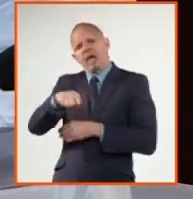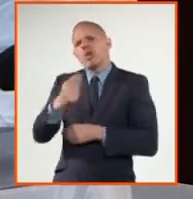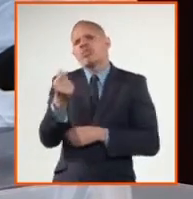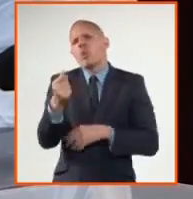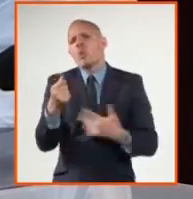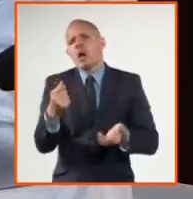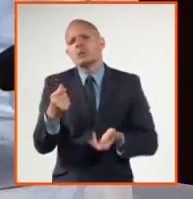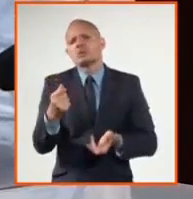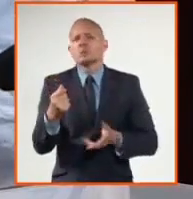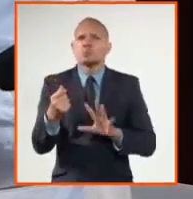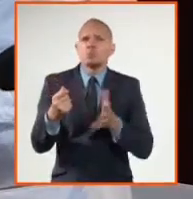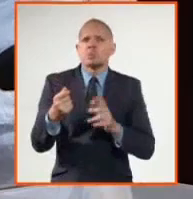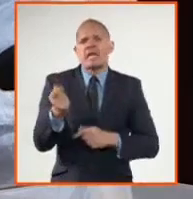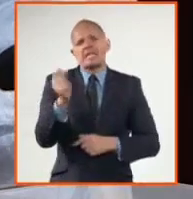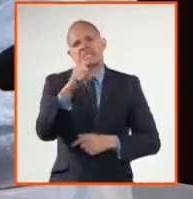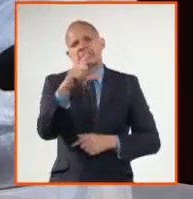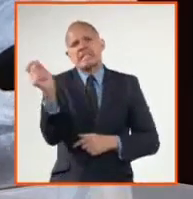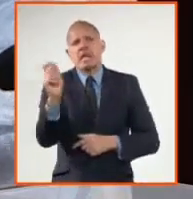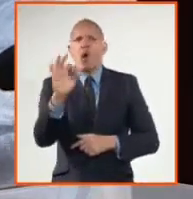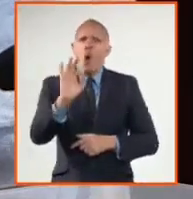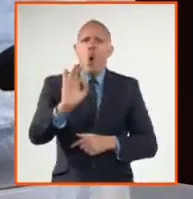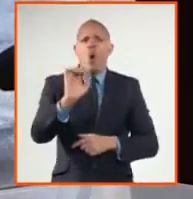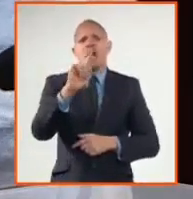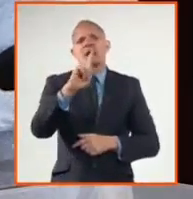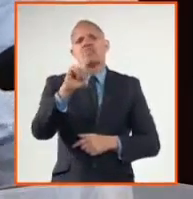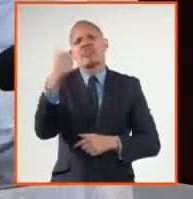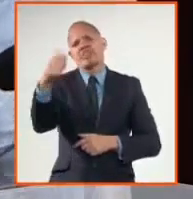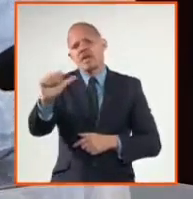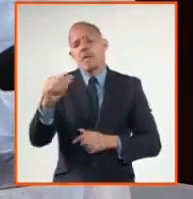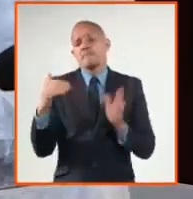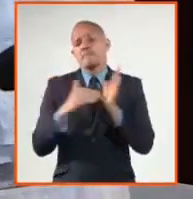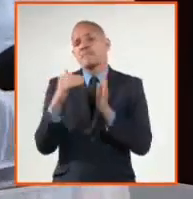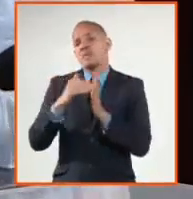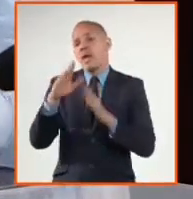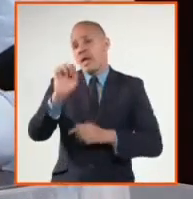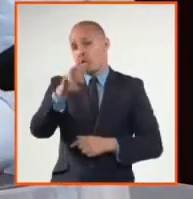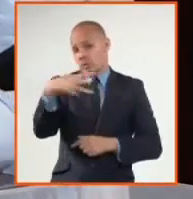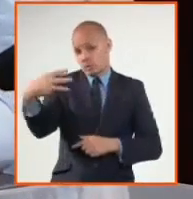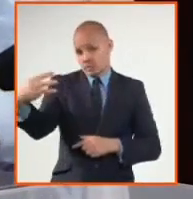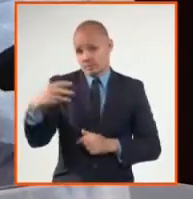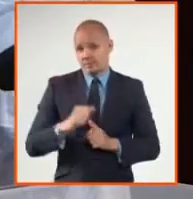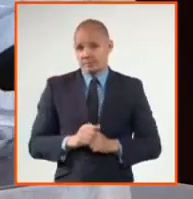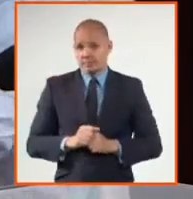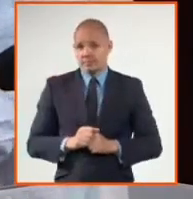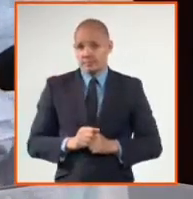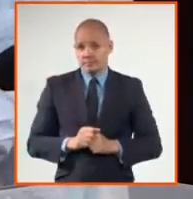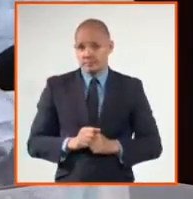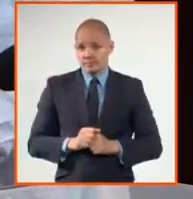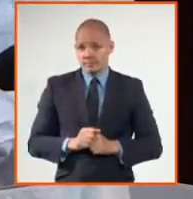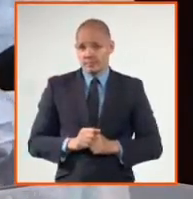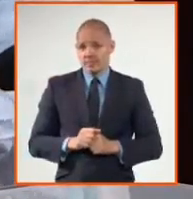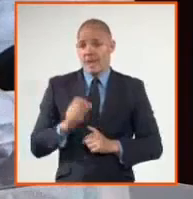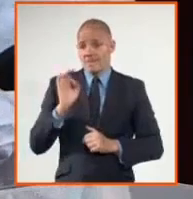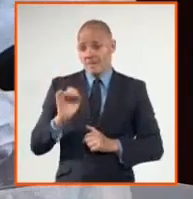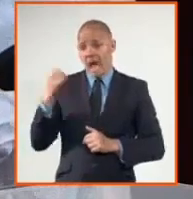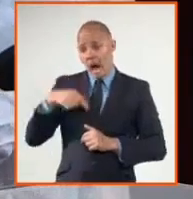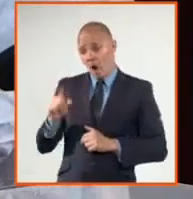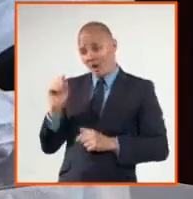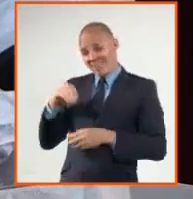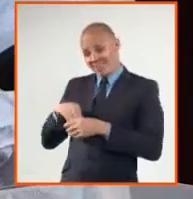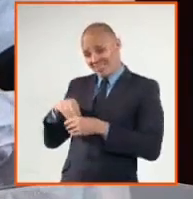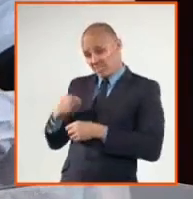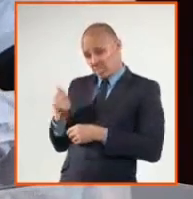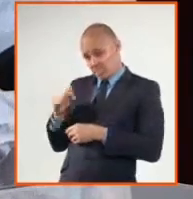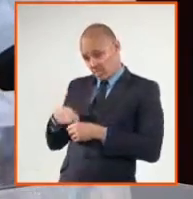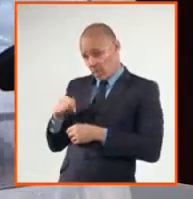100 110 millones de euros que pudiera ser también un monto que en estos momentos no tenemos estamos negociando